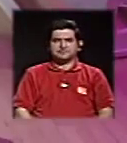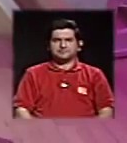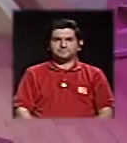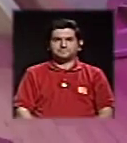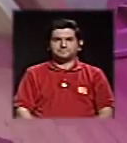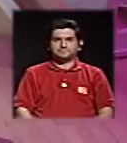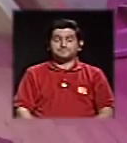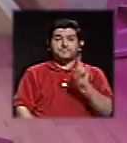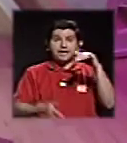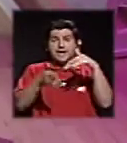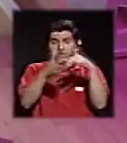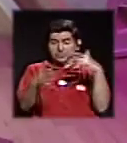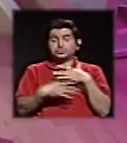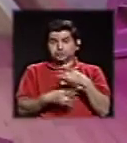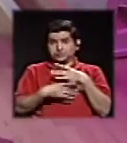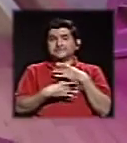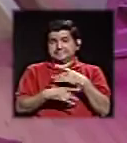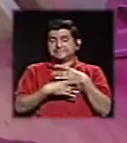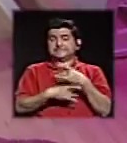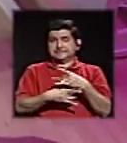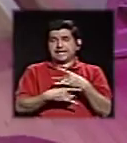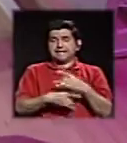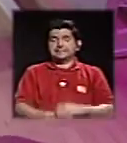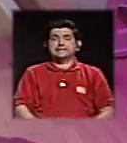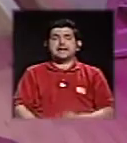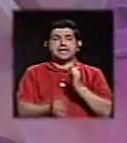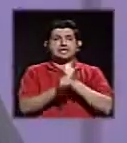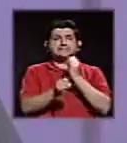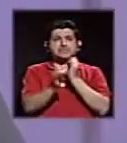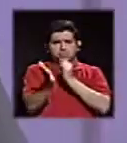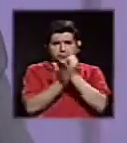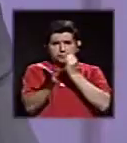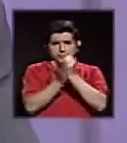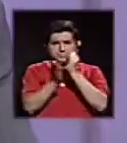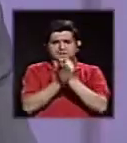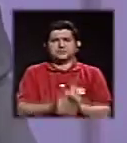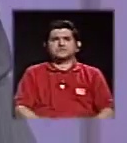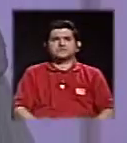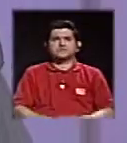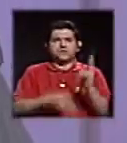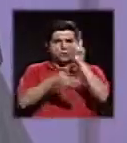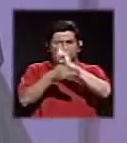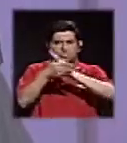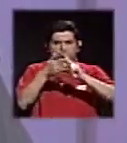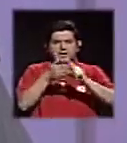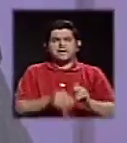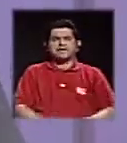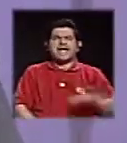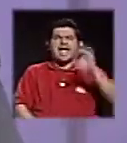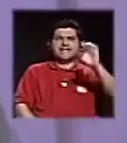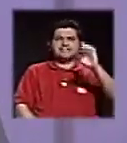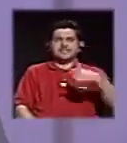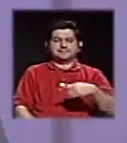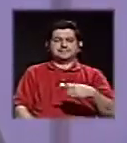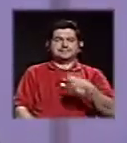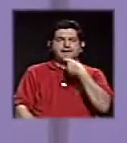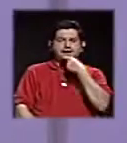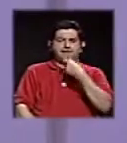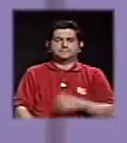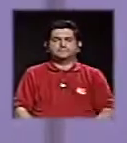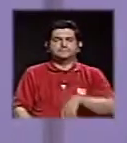hay un estudio muy interesante del instituto investigaciones de la universidad de essex que justamente entre otras